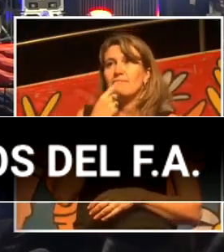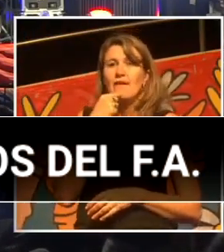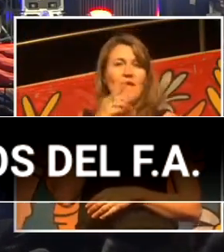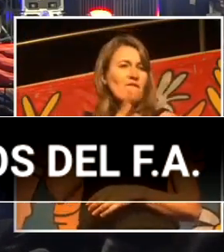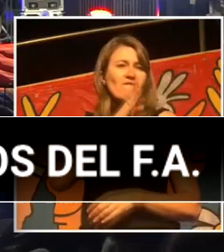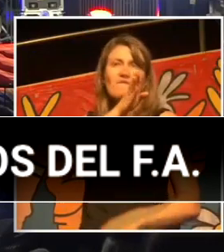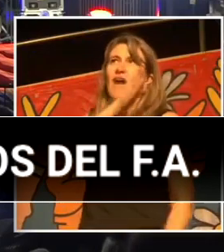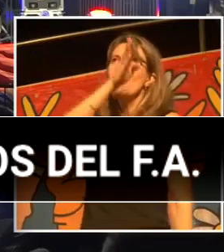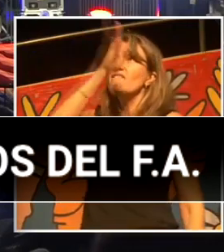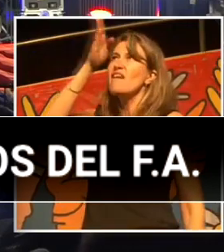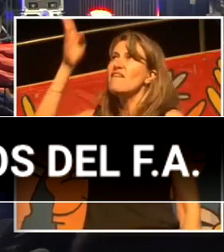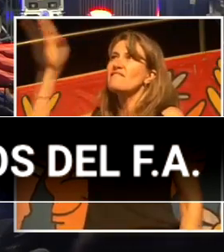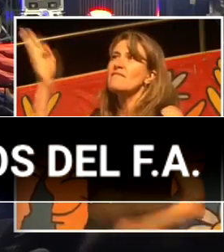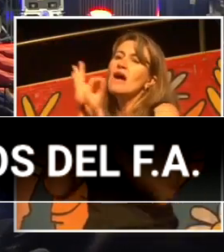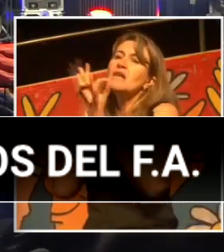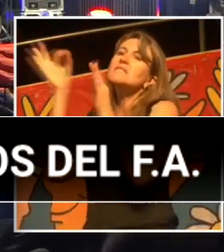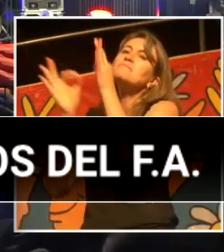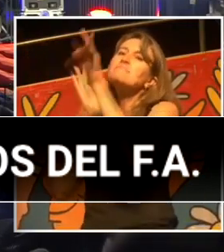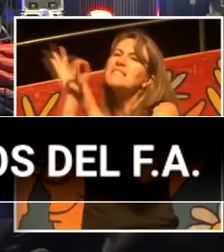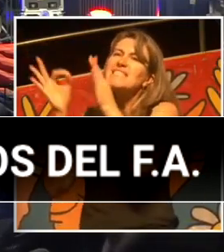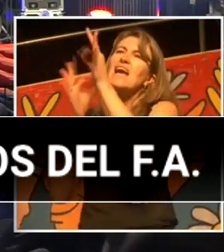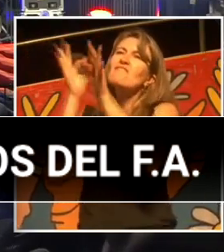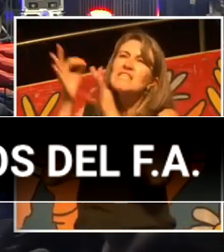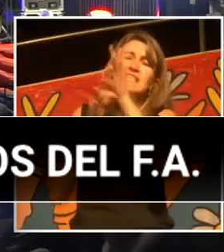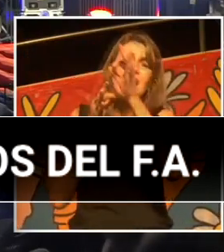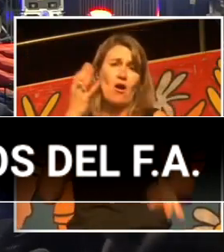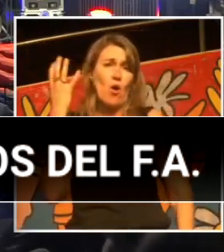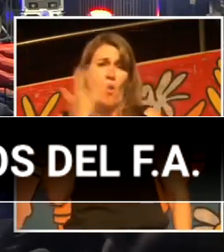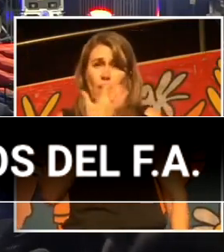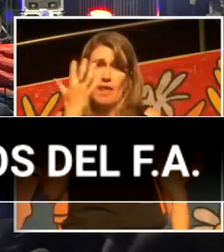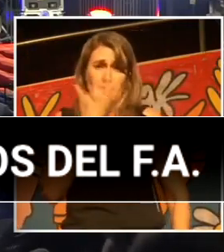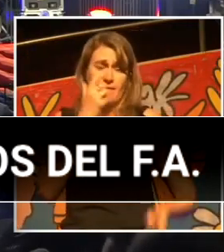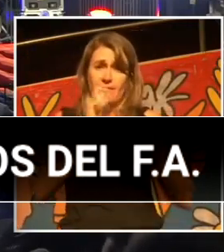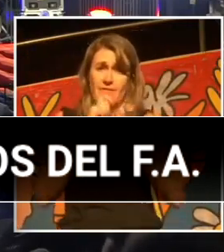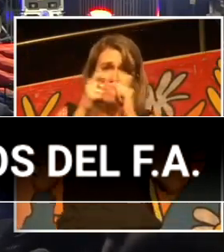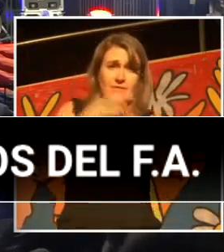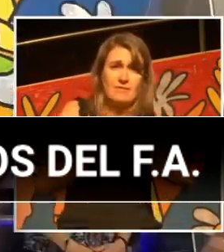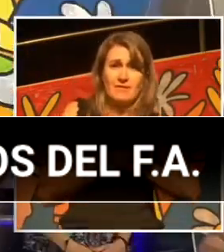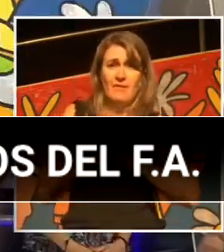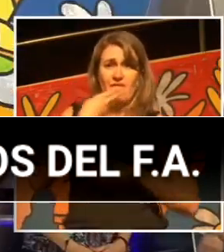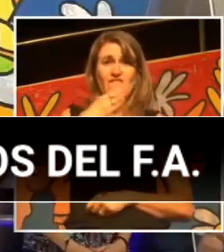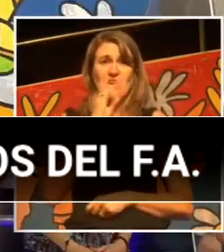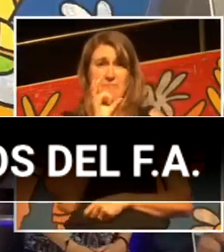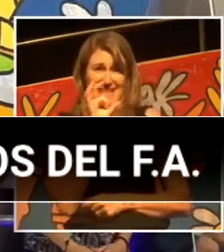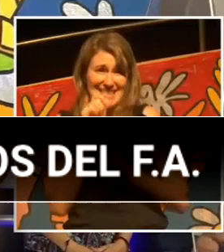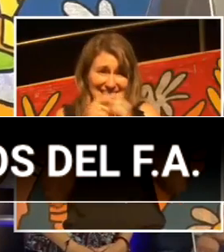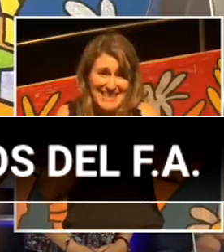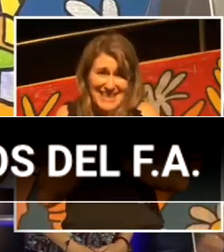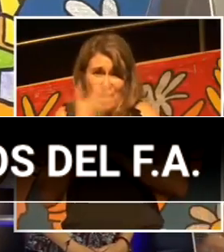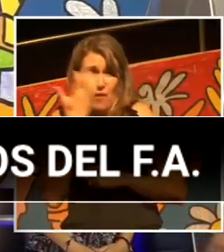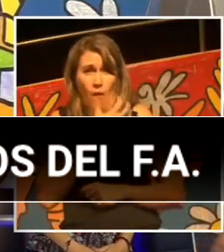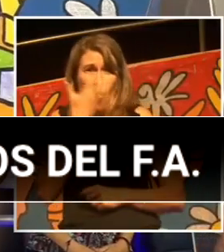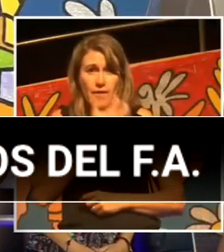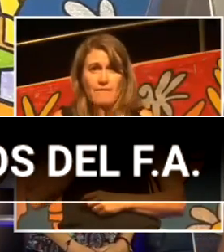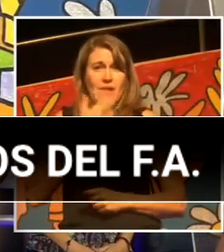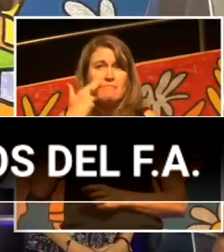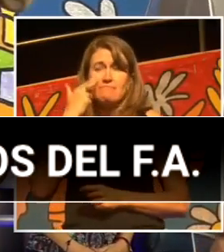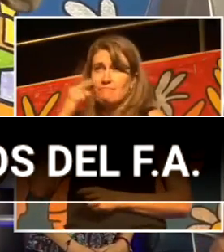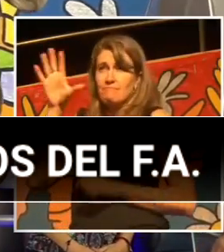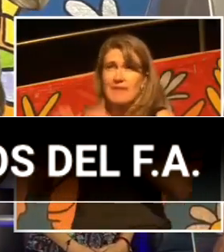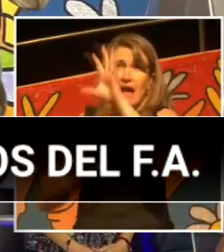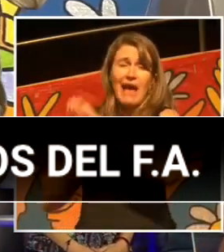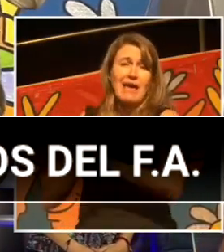Rincón del país a explicar esta nefasta transformación de la seguridad social que solo está trayendo daño